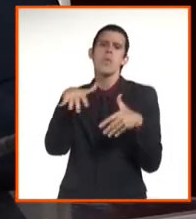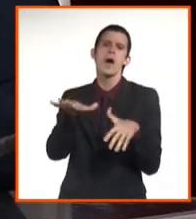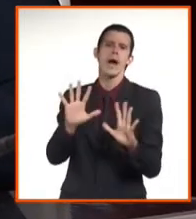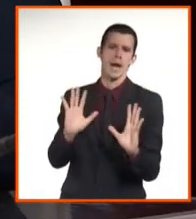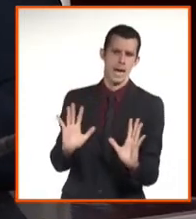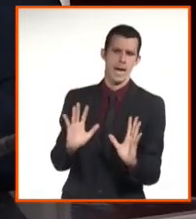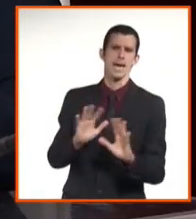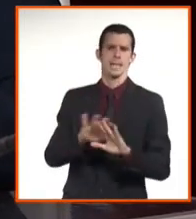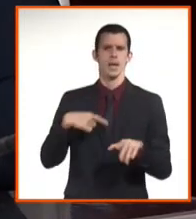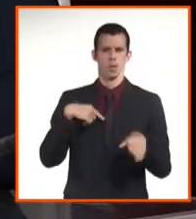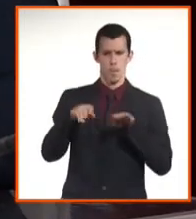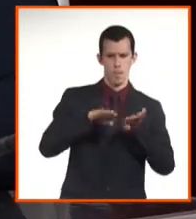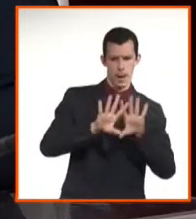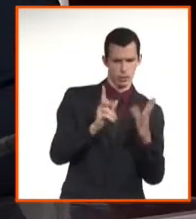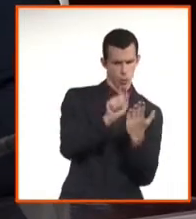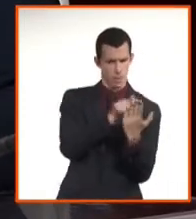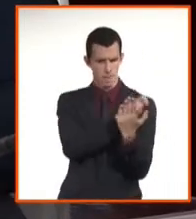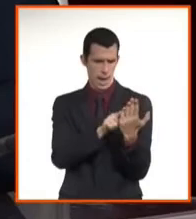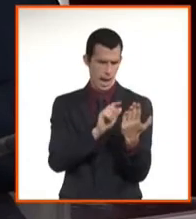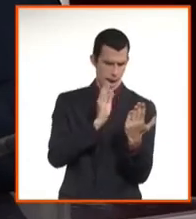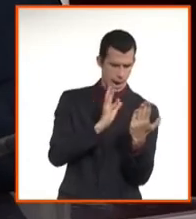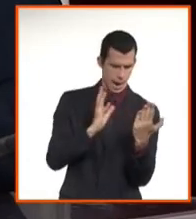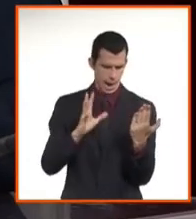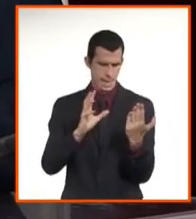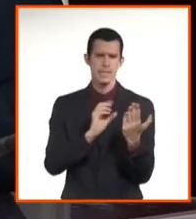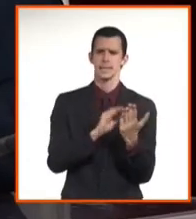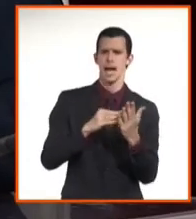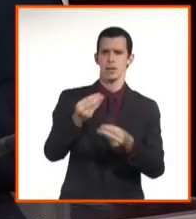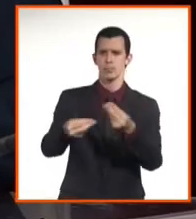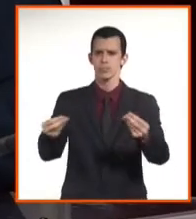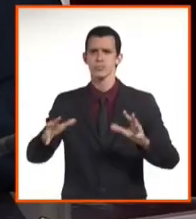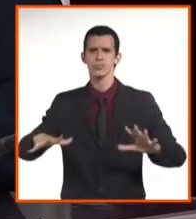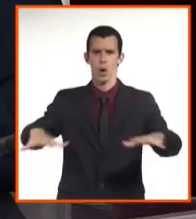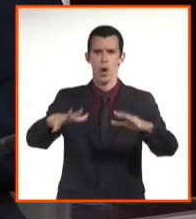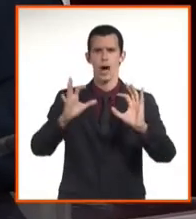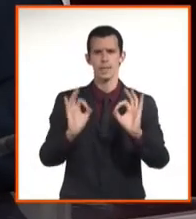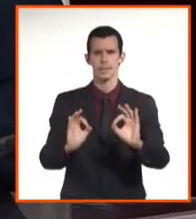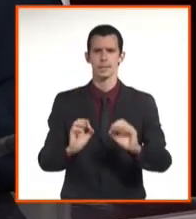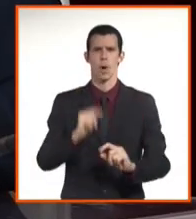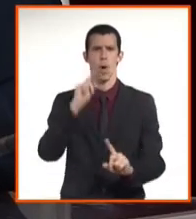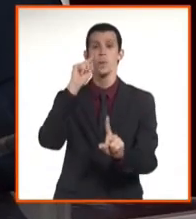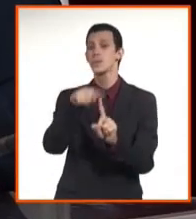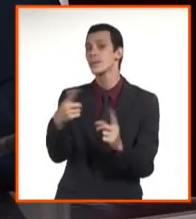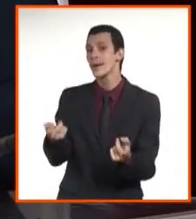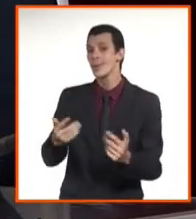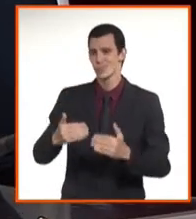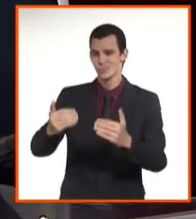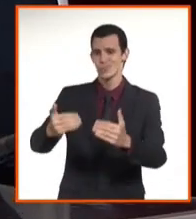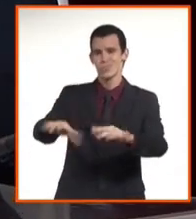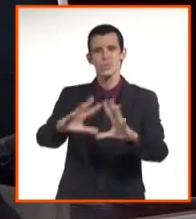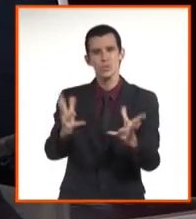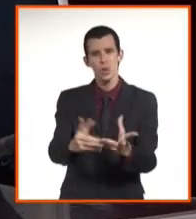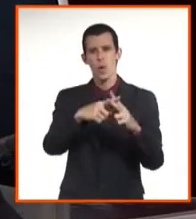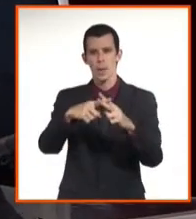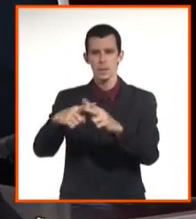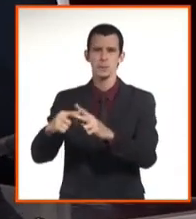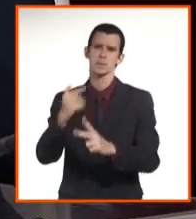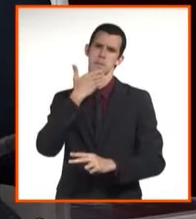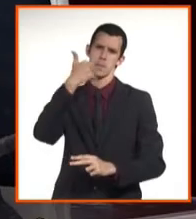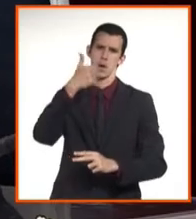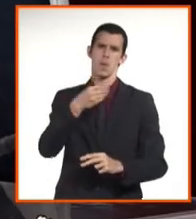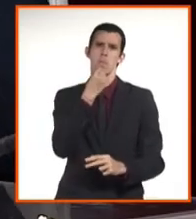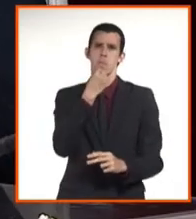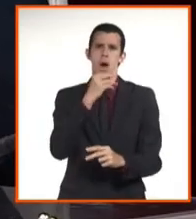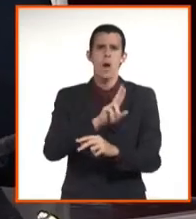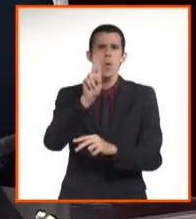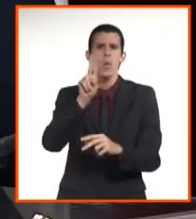tenemos o que podemos disponer en su momento, tratar de ubicarlo en los lugares que nos signifique primero incorporar potencia y al